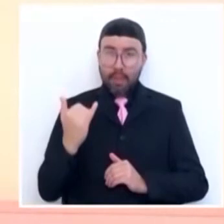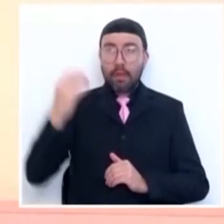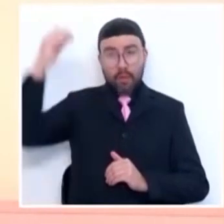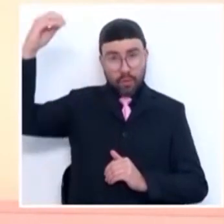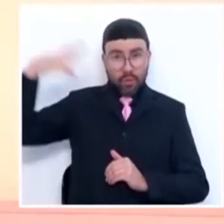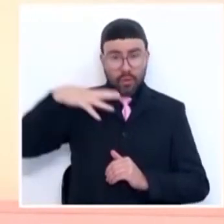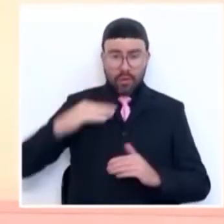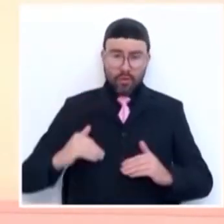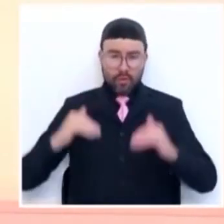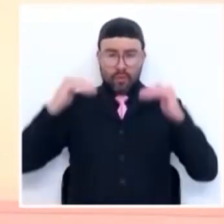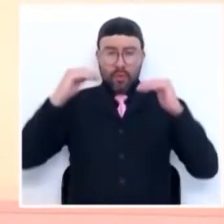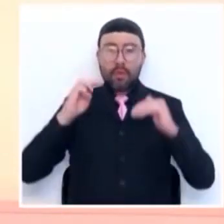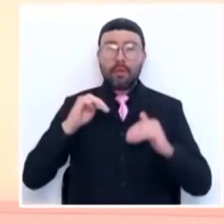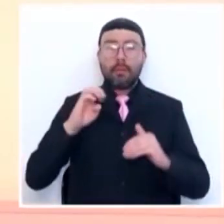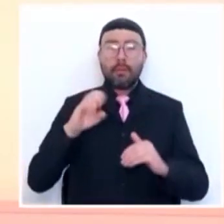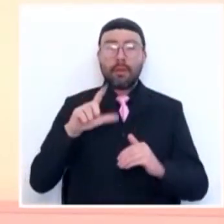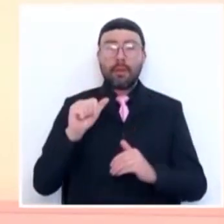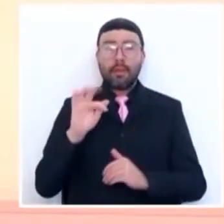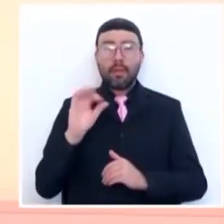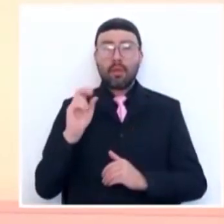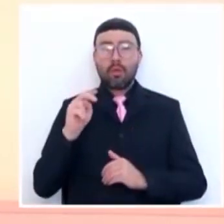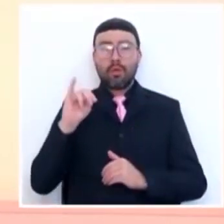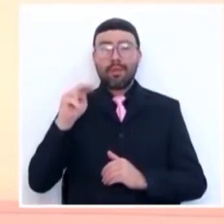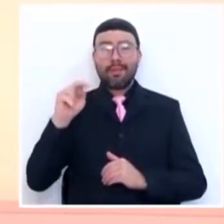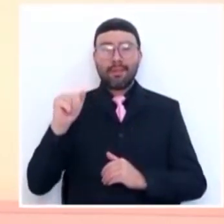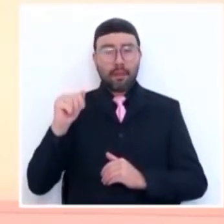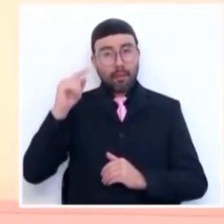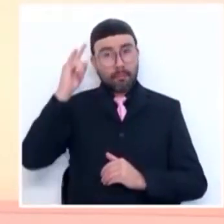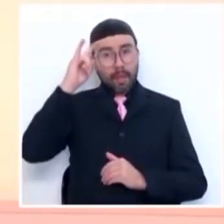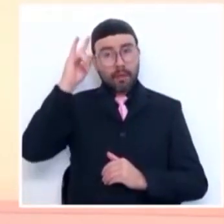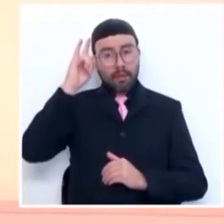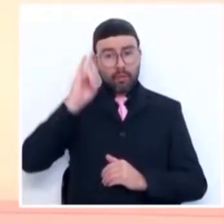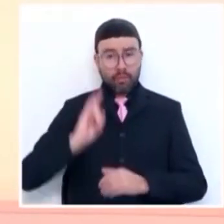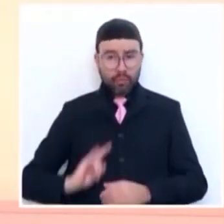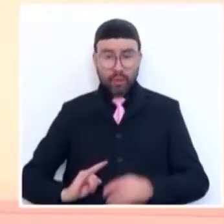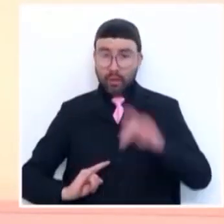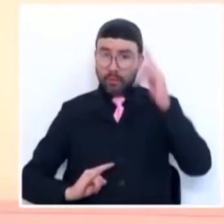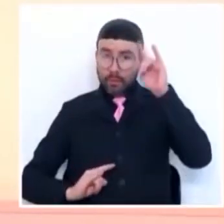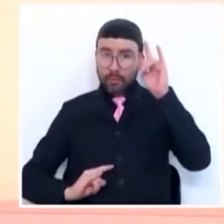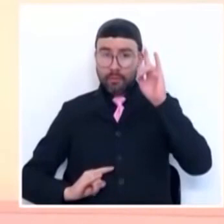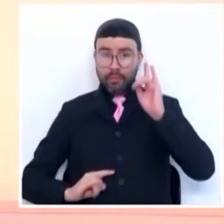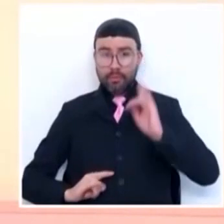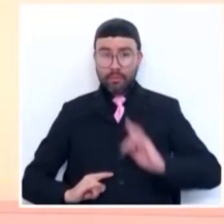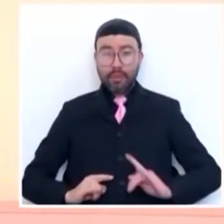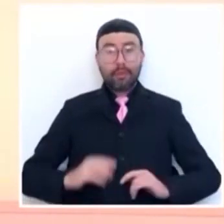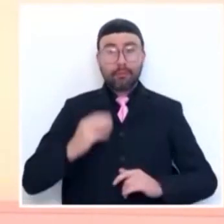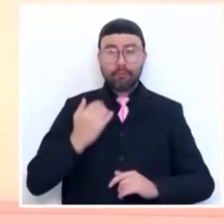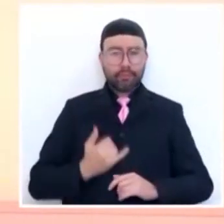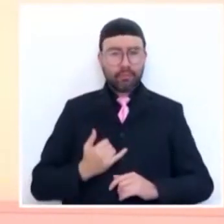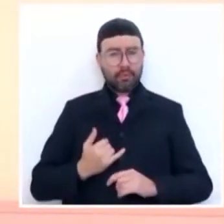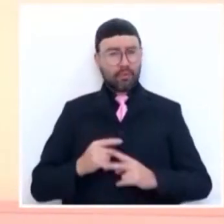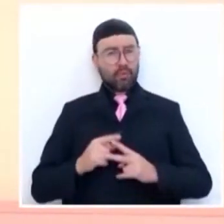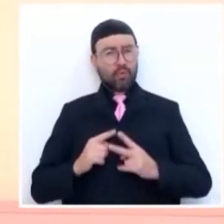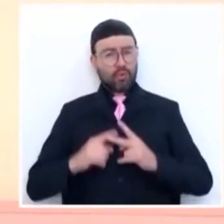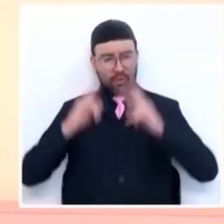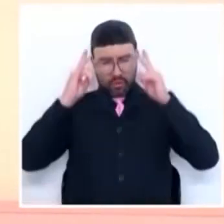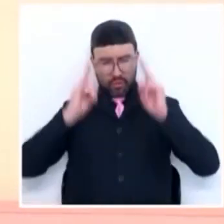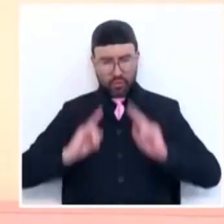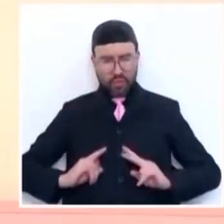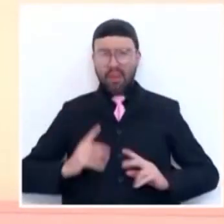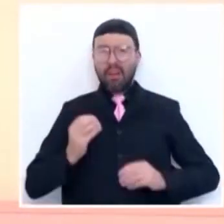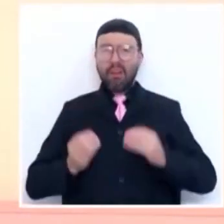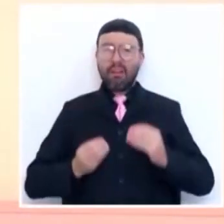melatonina, que es un neurotransmisor, una sustancia a nivel cerebral que tiene dos funciones